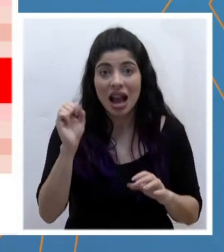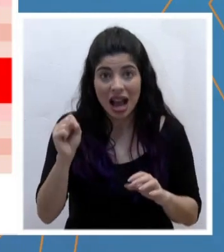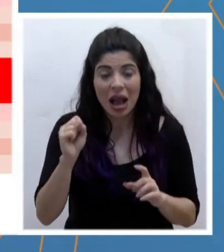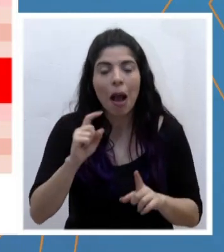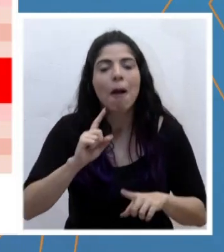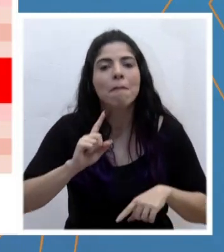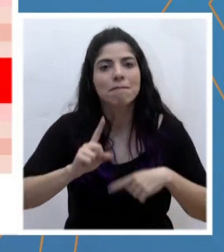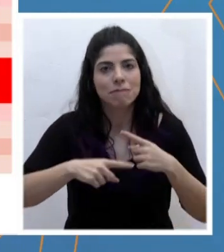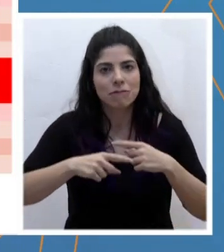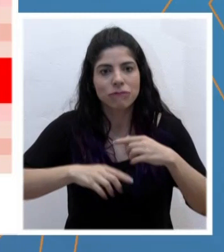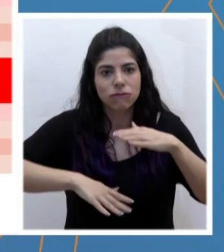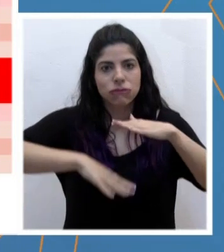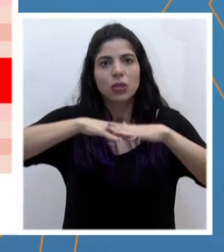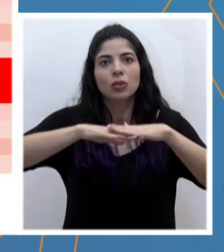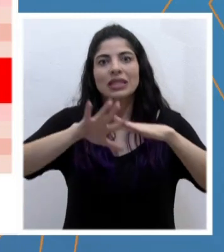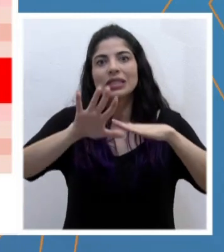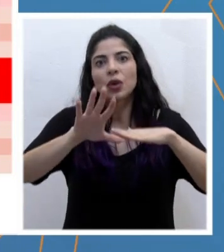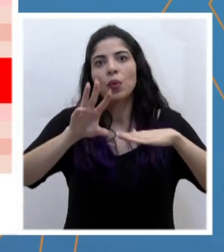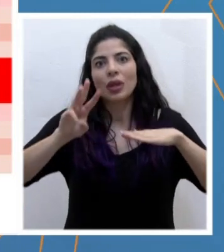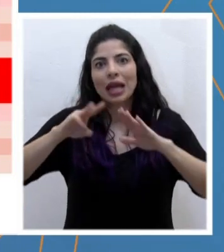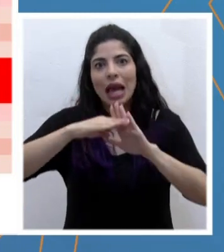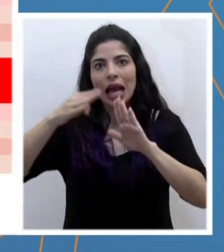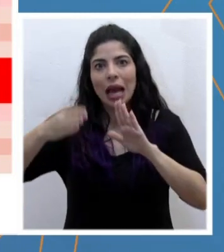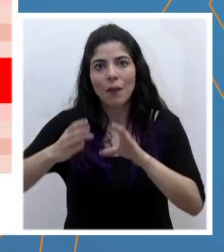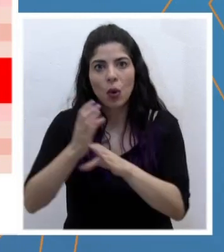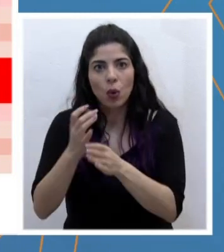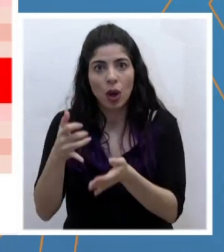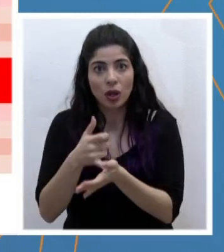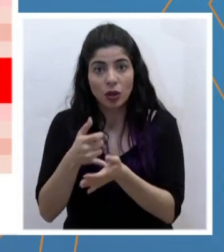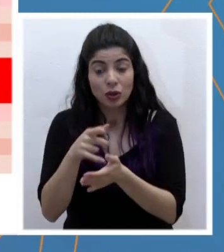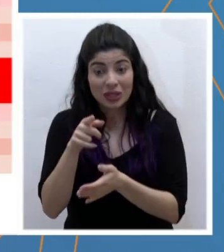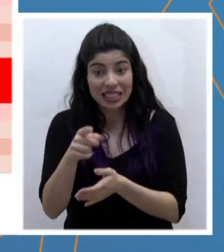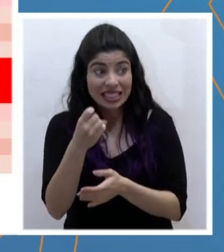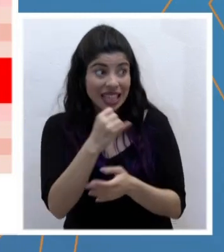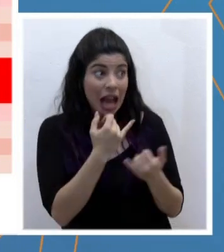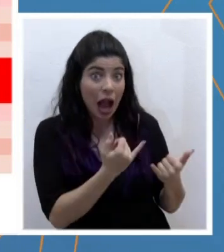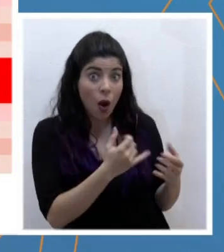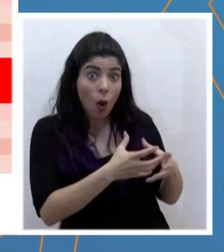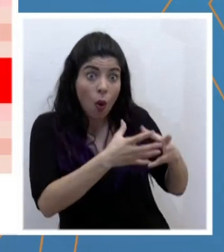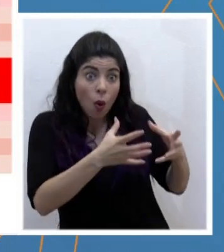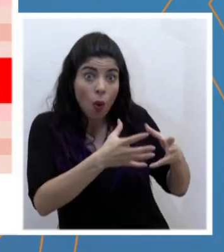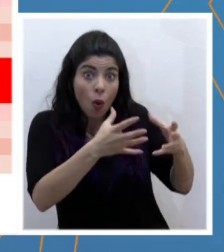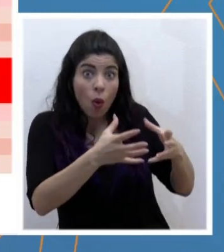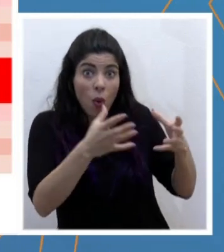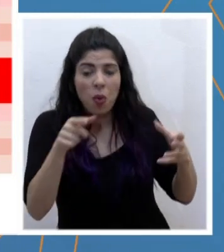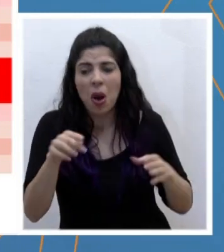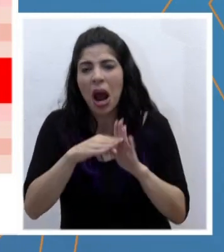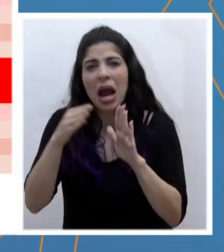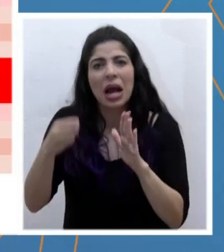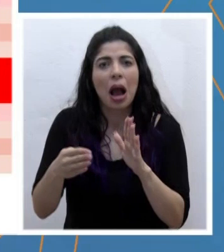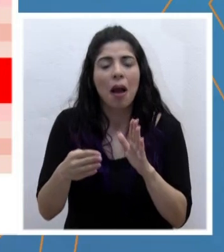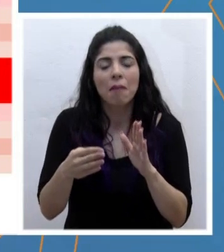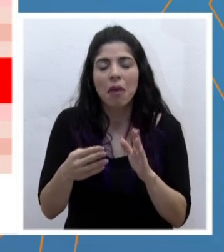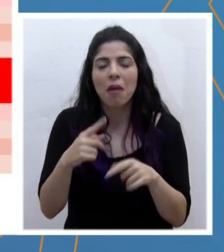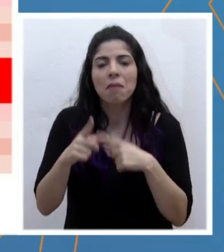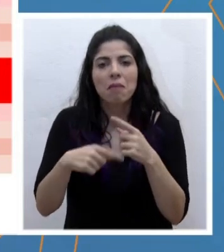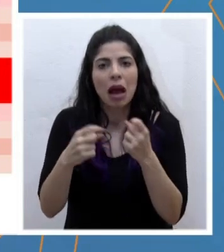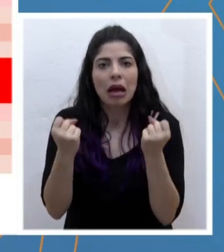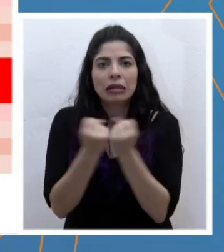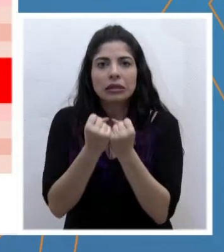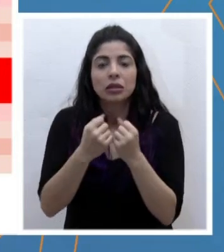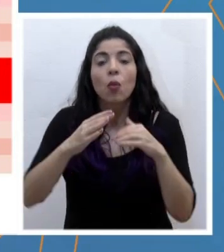una capacidad a 56 camas UCI. Esta capacidad, bajo el escenario de incremento de casos, se agotaría en el momento que superemos